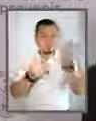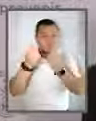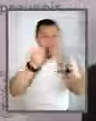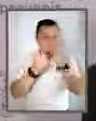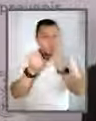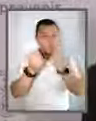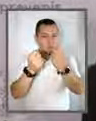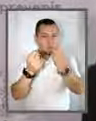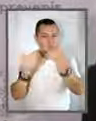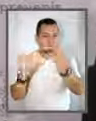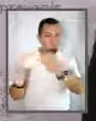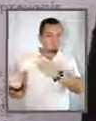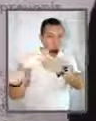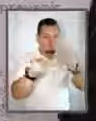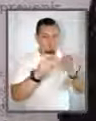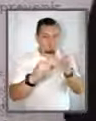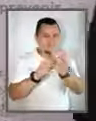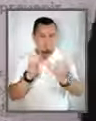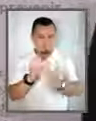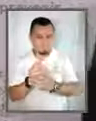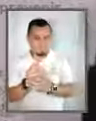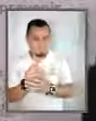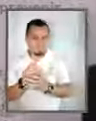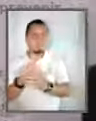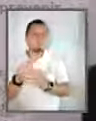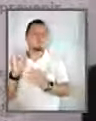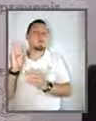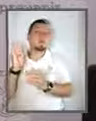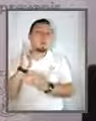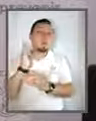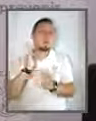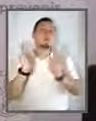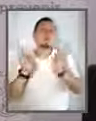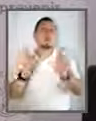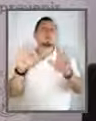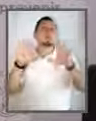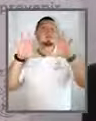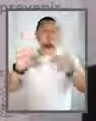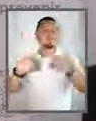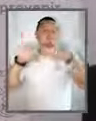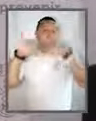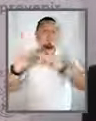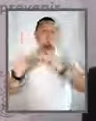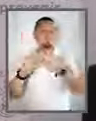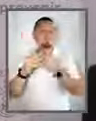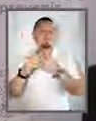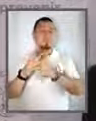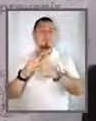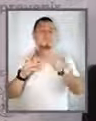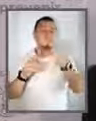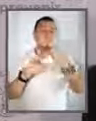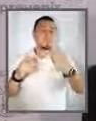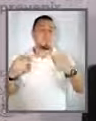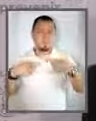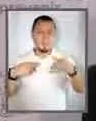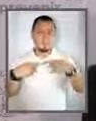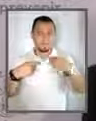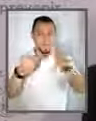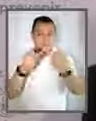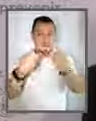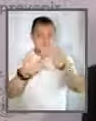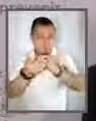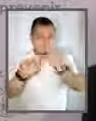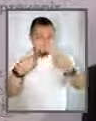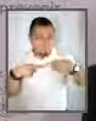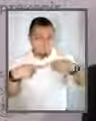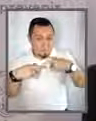de insumos. La Fiscalía del Estado ha detenido ya a 2 personas que a través de